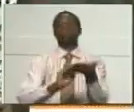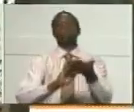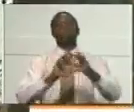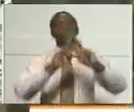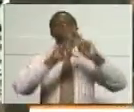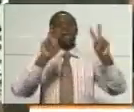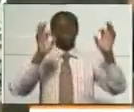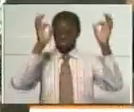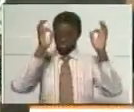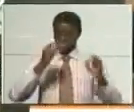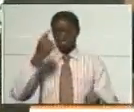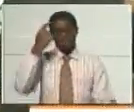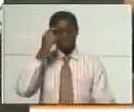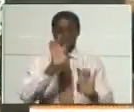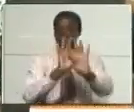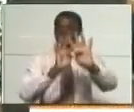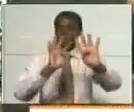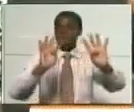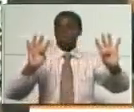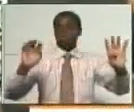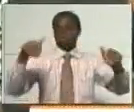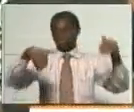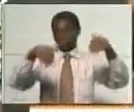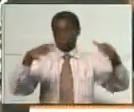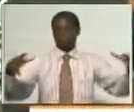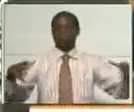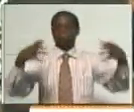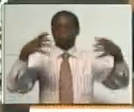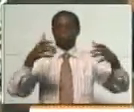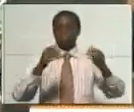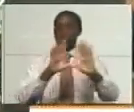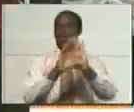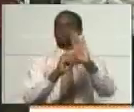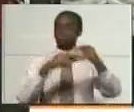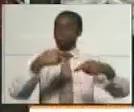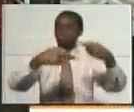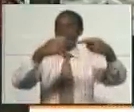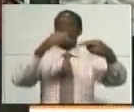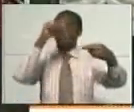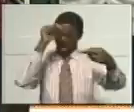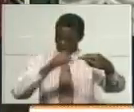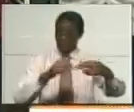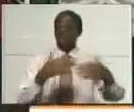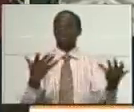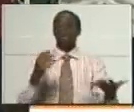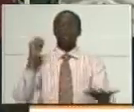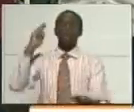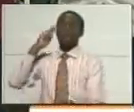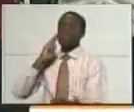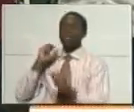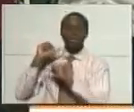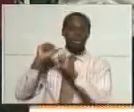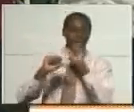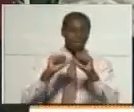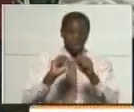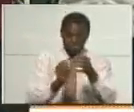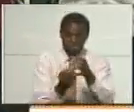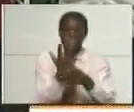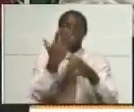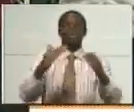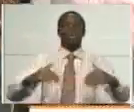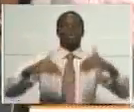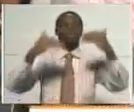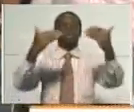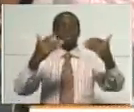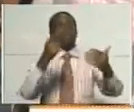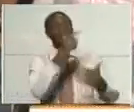Nacional Constituyente va a ser un gran triunfo de la paz y un gran renacimiento del bolivarianismo y un gran renacimiento del